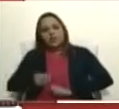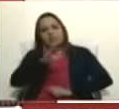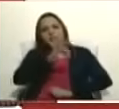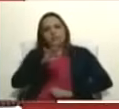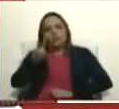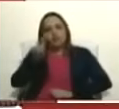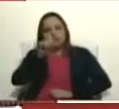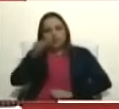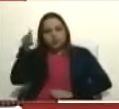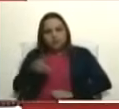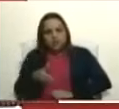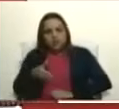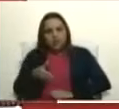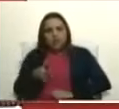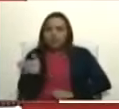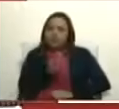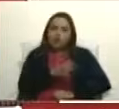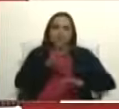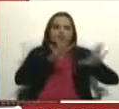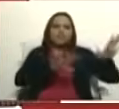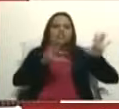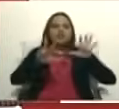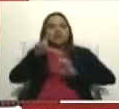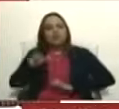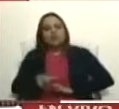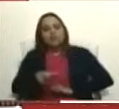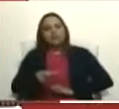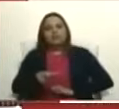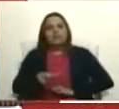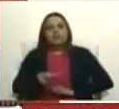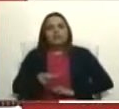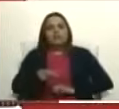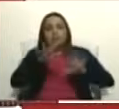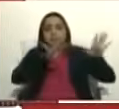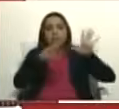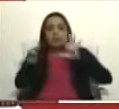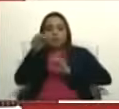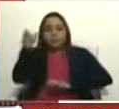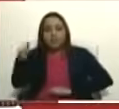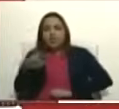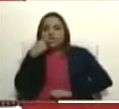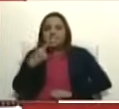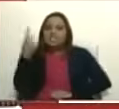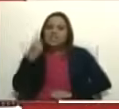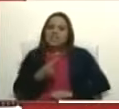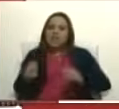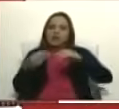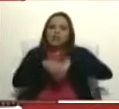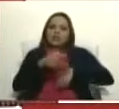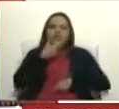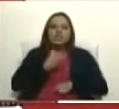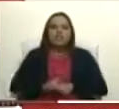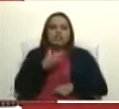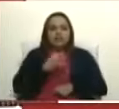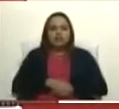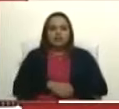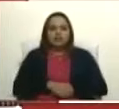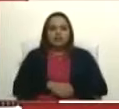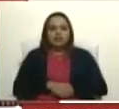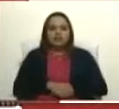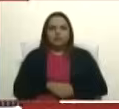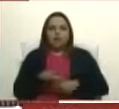97,31%, perdón, el 98,26% dice que es el acuerdo de Ginebra. Y el acuerdo de Ginebra es